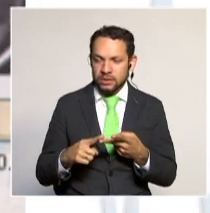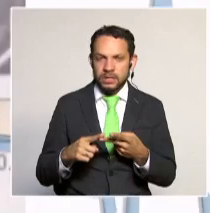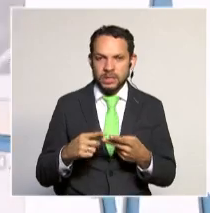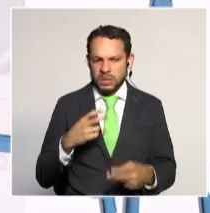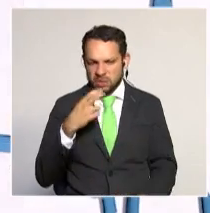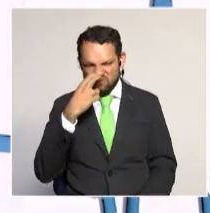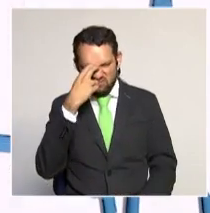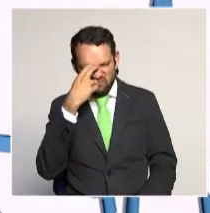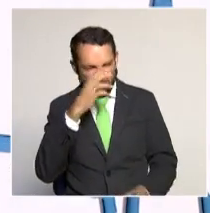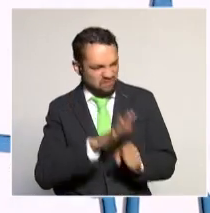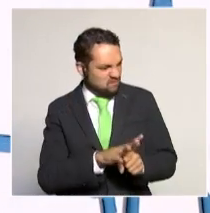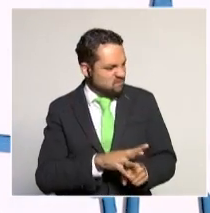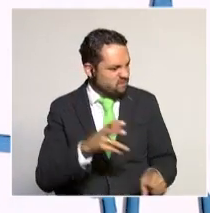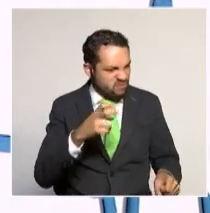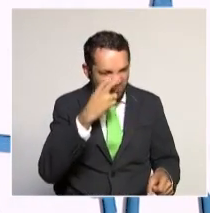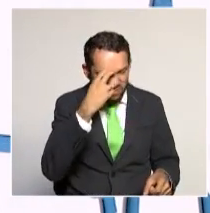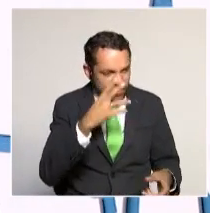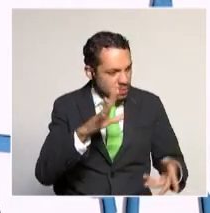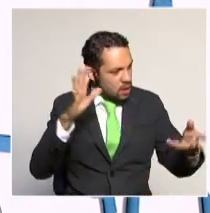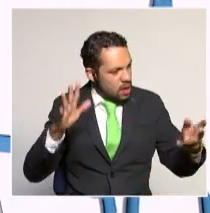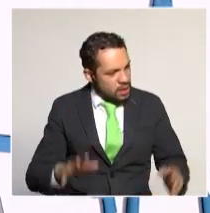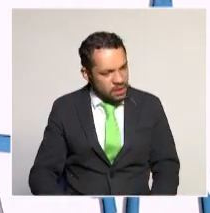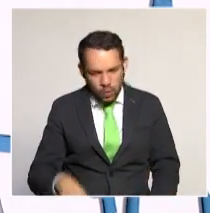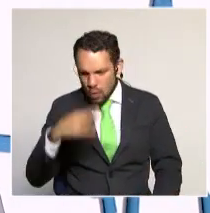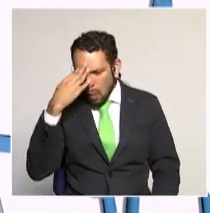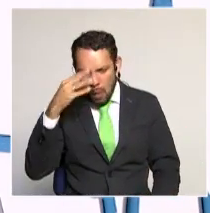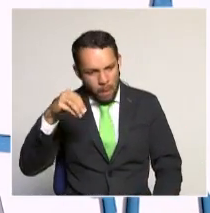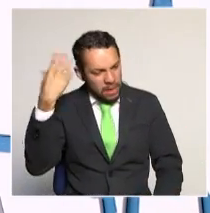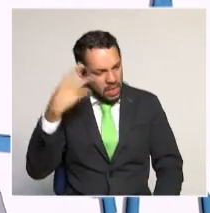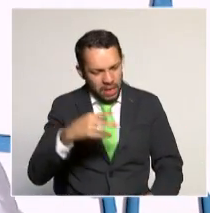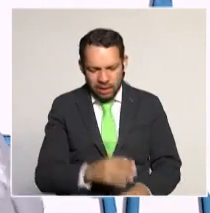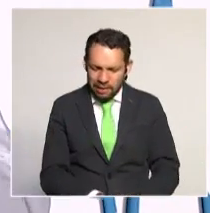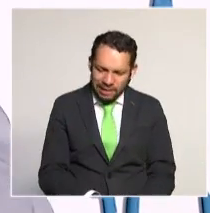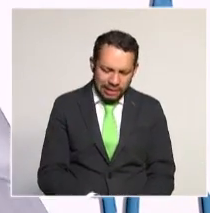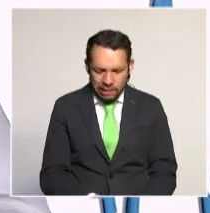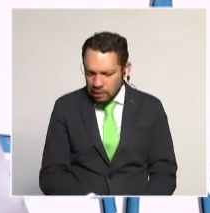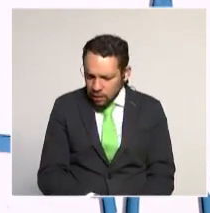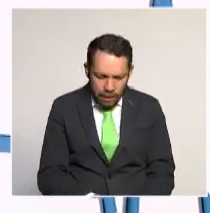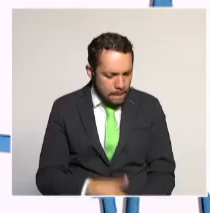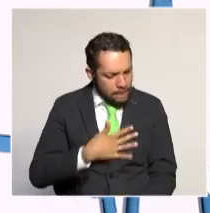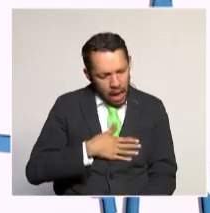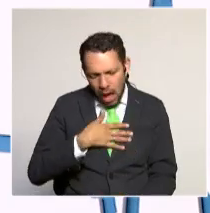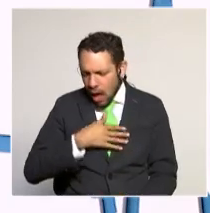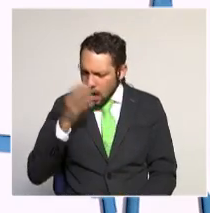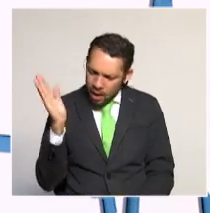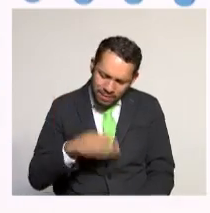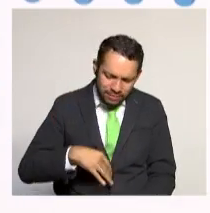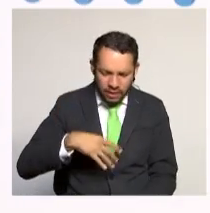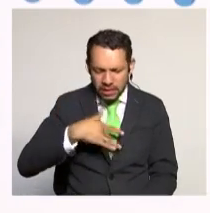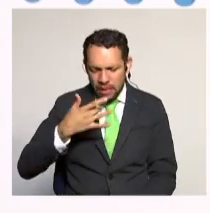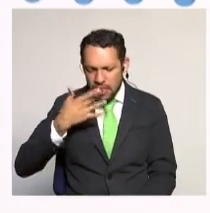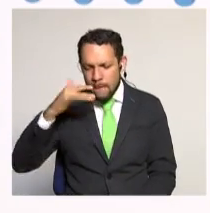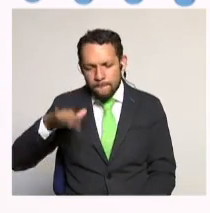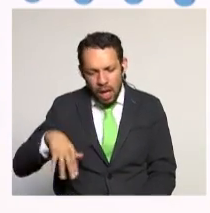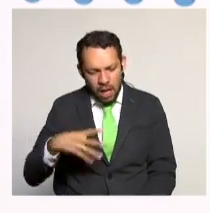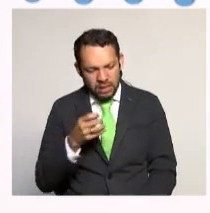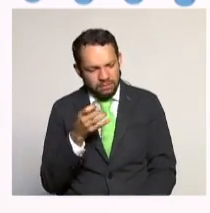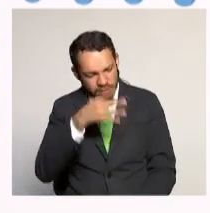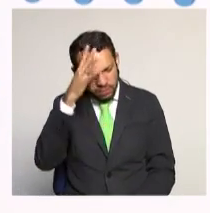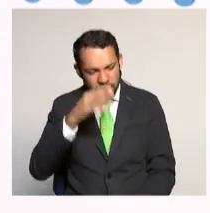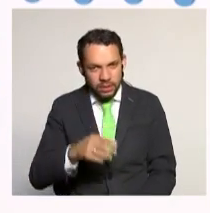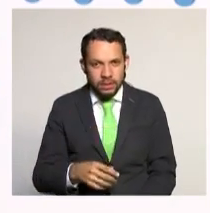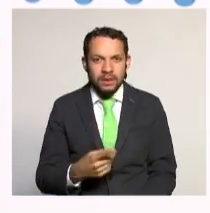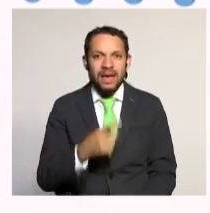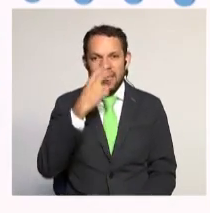enoja al ver que de pronto está perdiendo esa capacidad mental y otros síntomas. Demos el